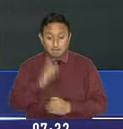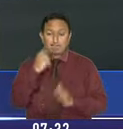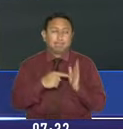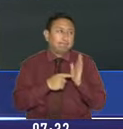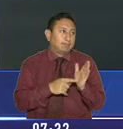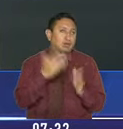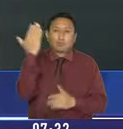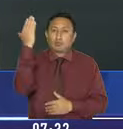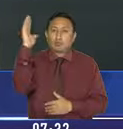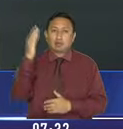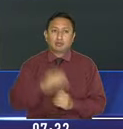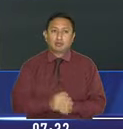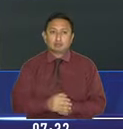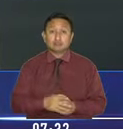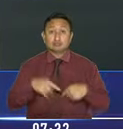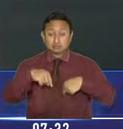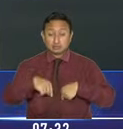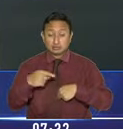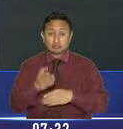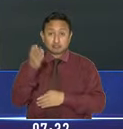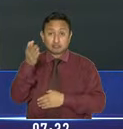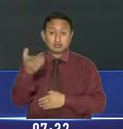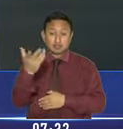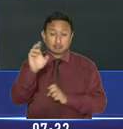una valoración, el Baco Ortiz, hay varios